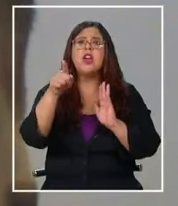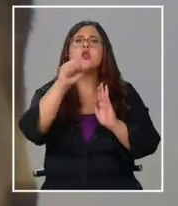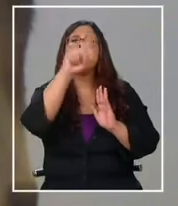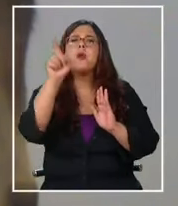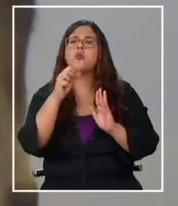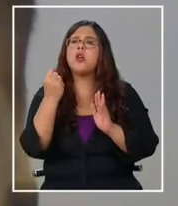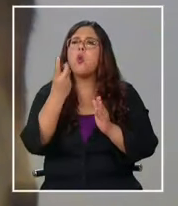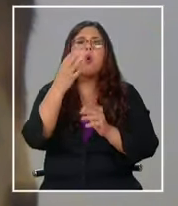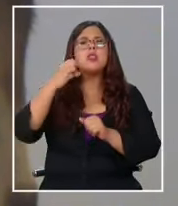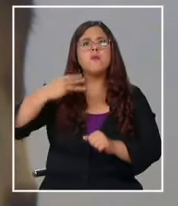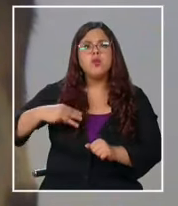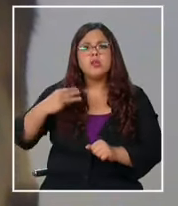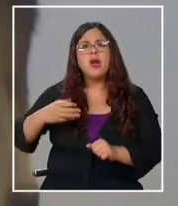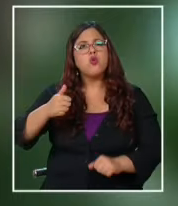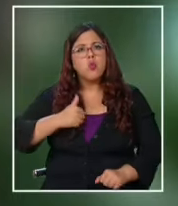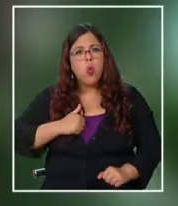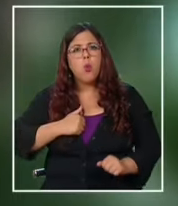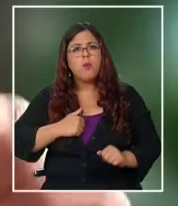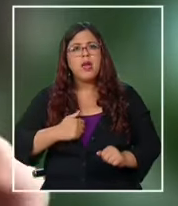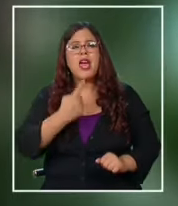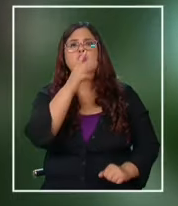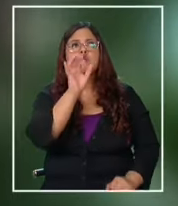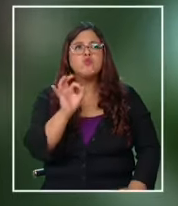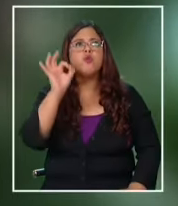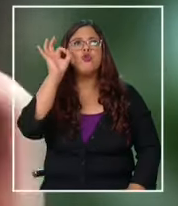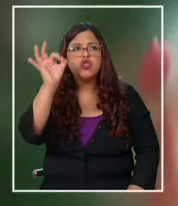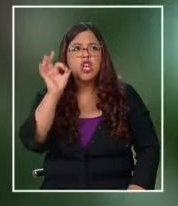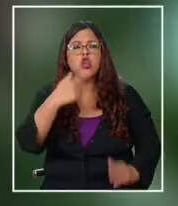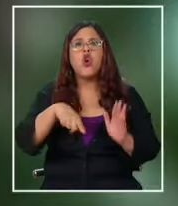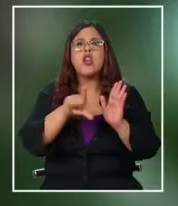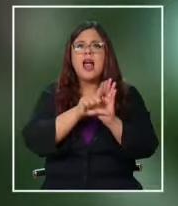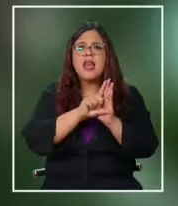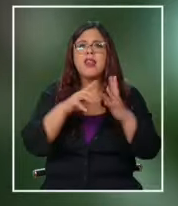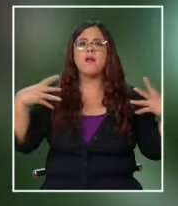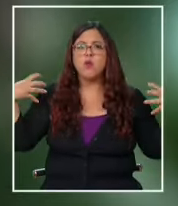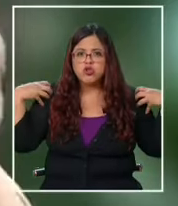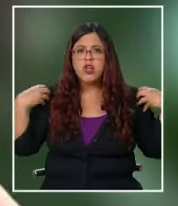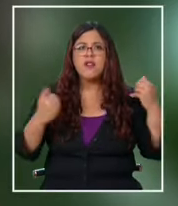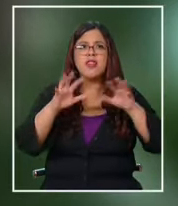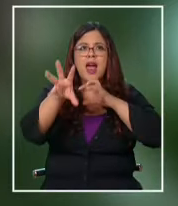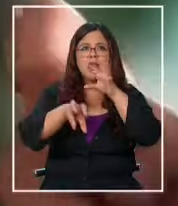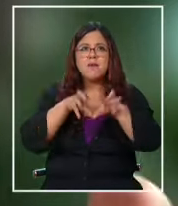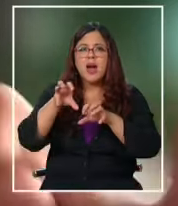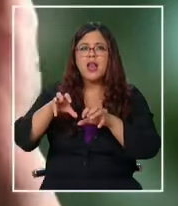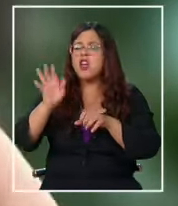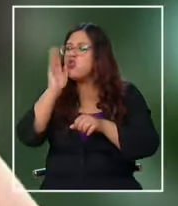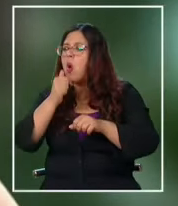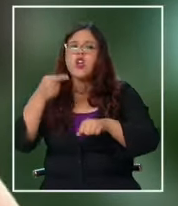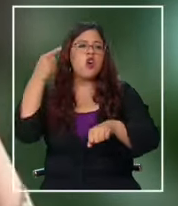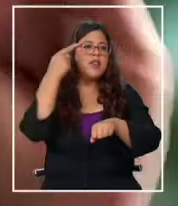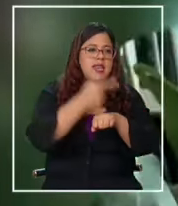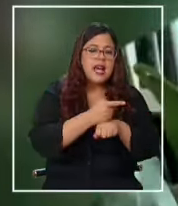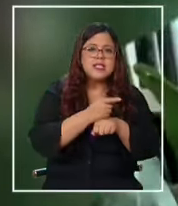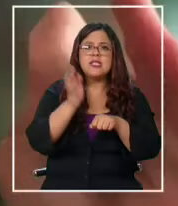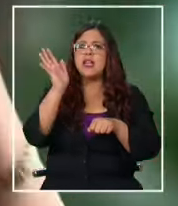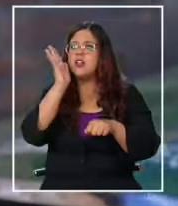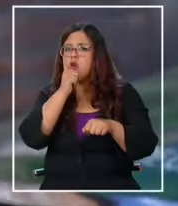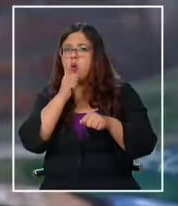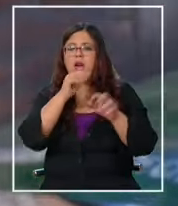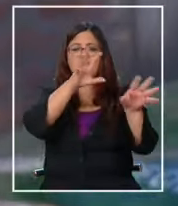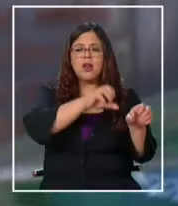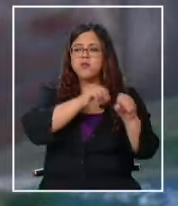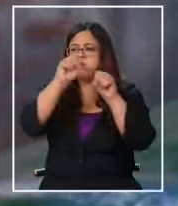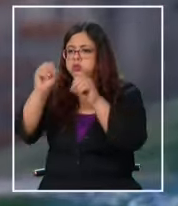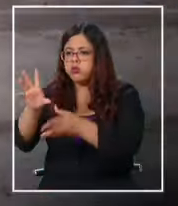preguntar cuántas municipalidades han cumplido en un 1% con la ley de tenencia responsable. Ni siquiera hacen la ordenanza, no crean el refugio.